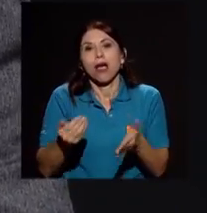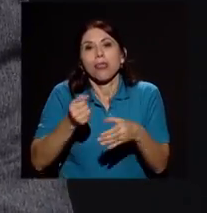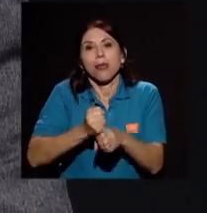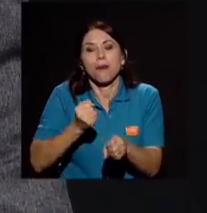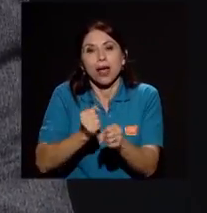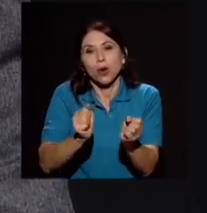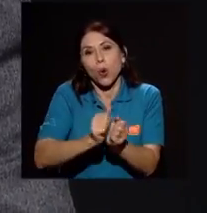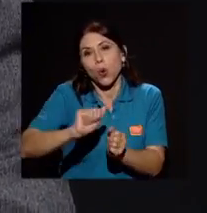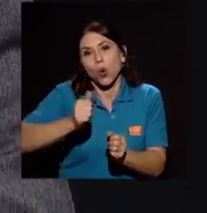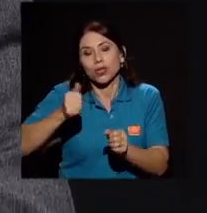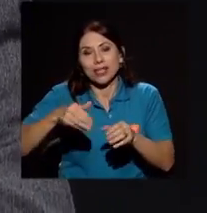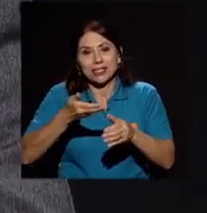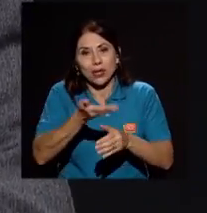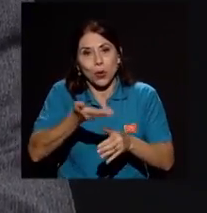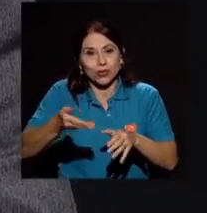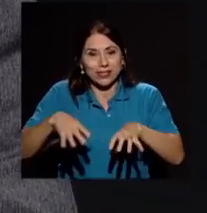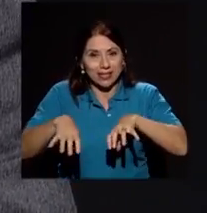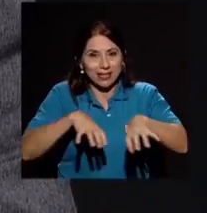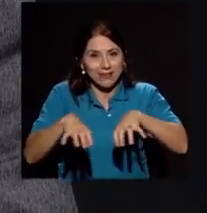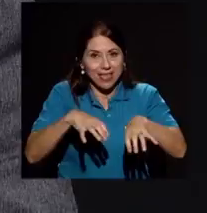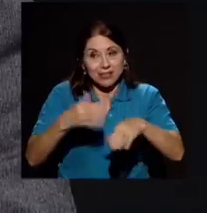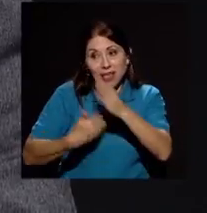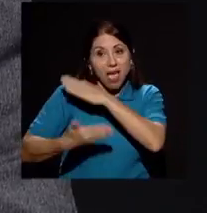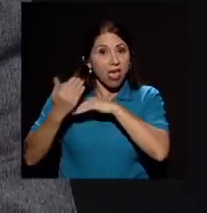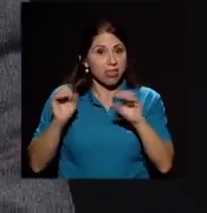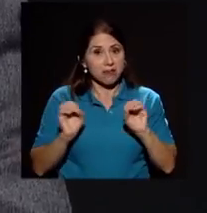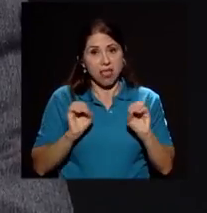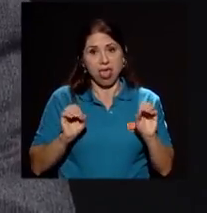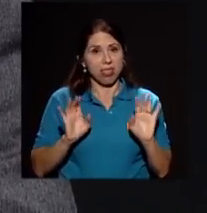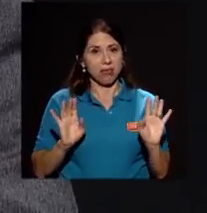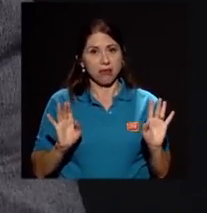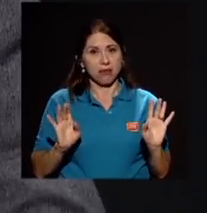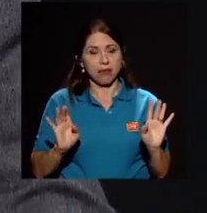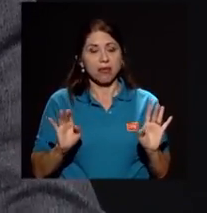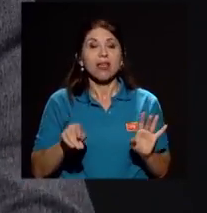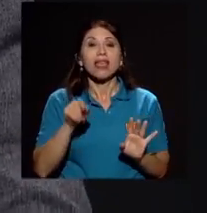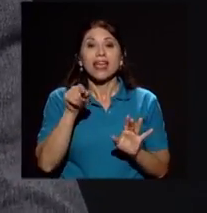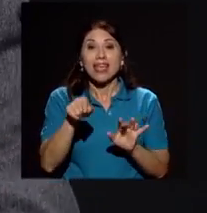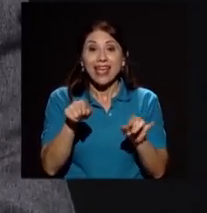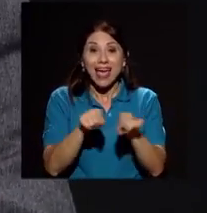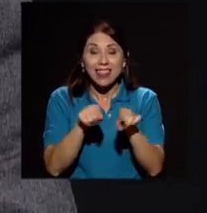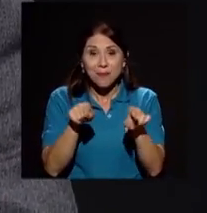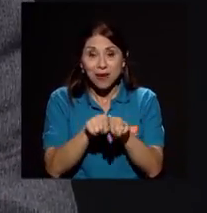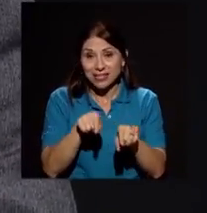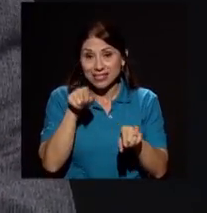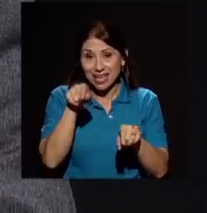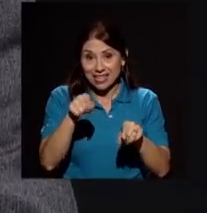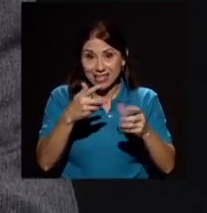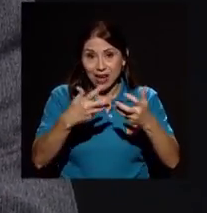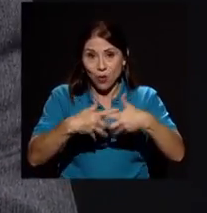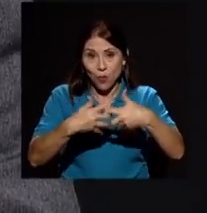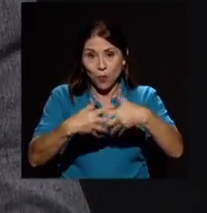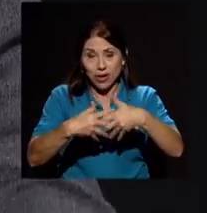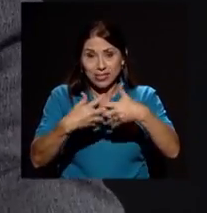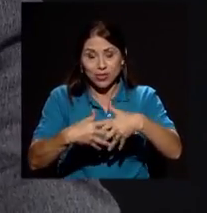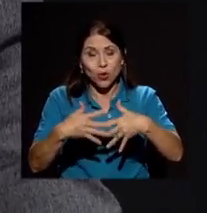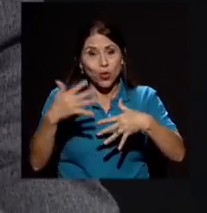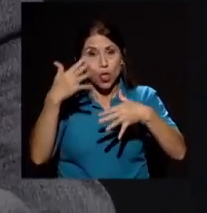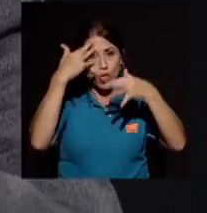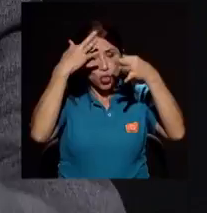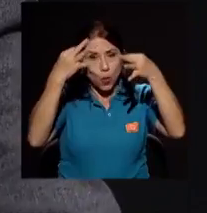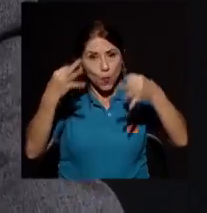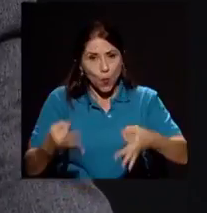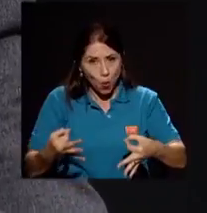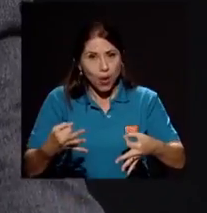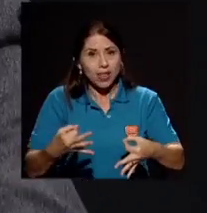como te decía y eso hace que además esta corporación tome la decisión también